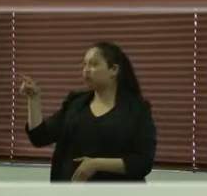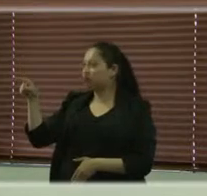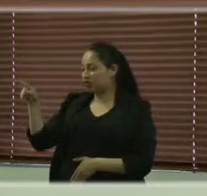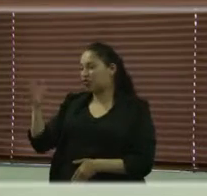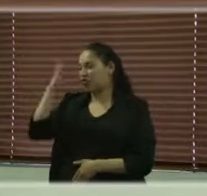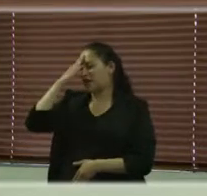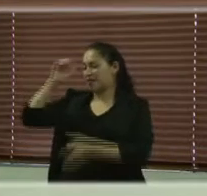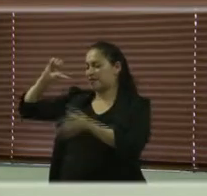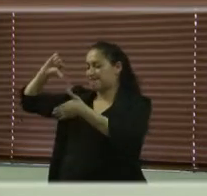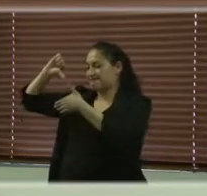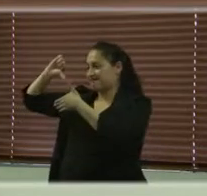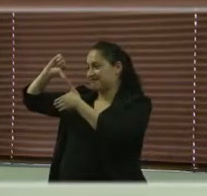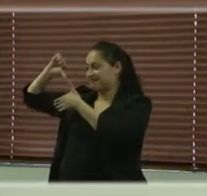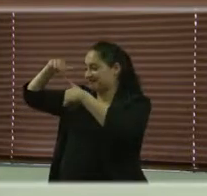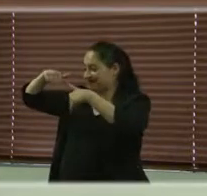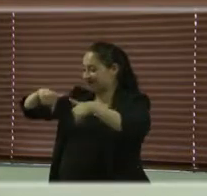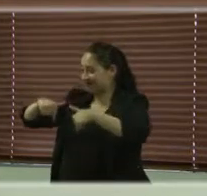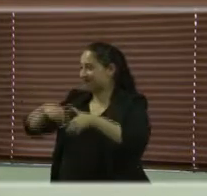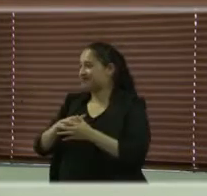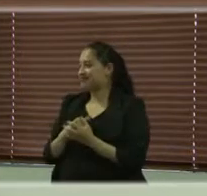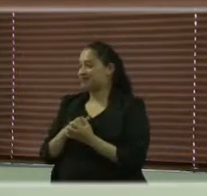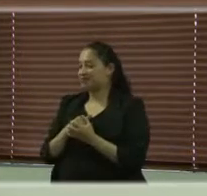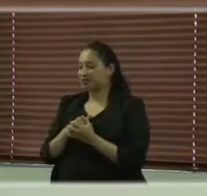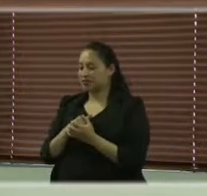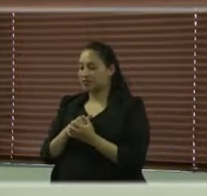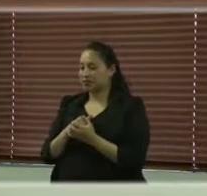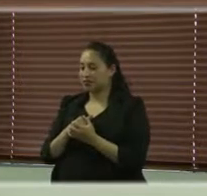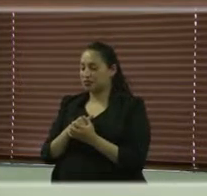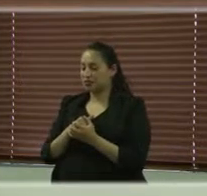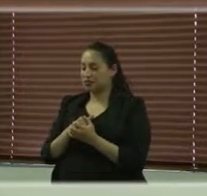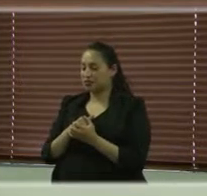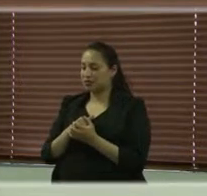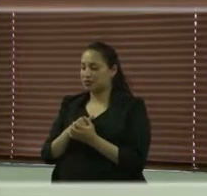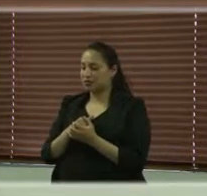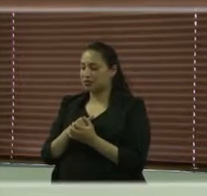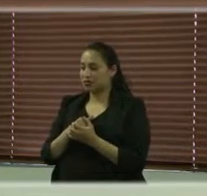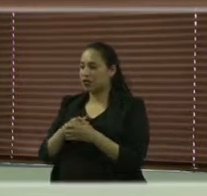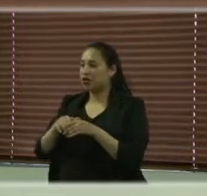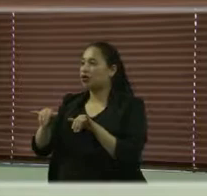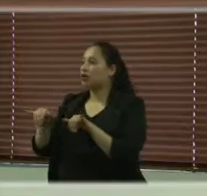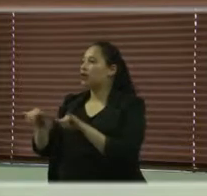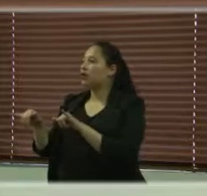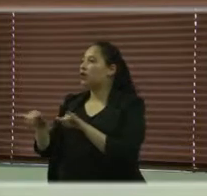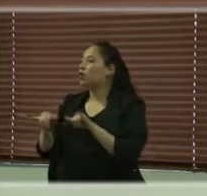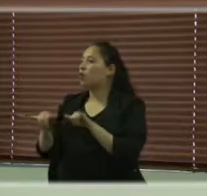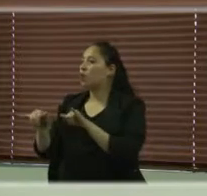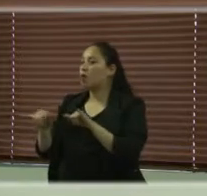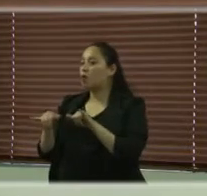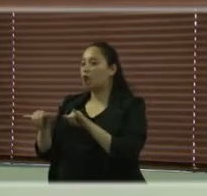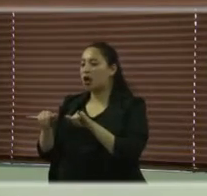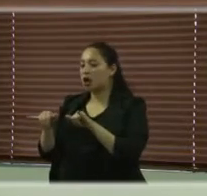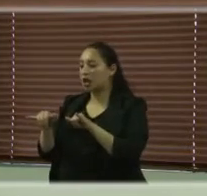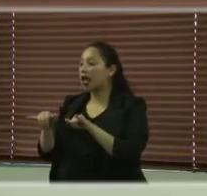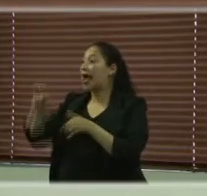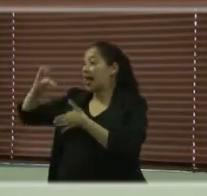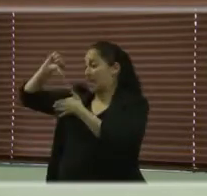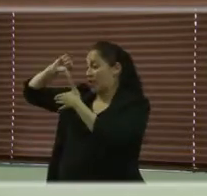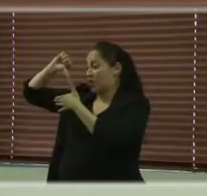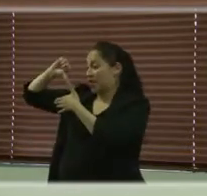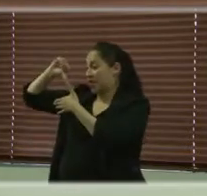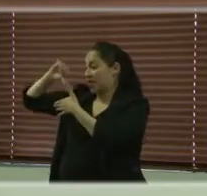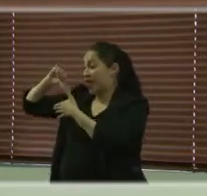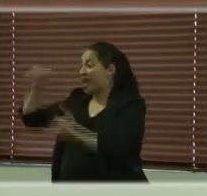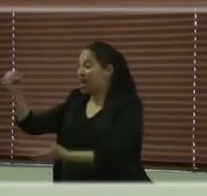latinoamericanos muchas todavía se encuentran dentro del Rango de calificado por el pnud como de ingresos medios